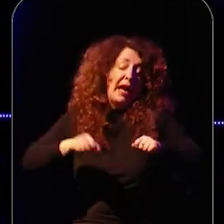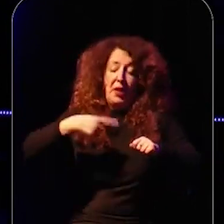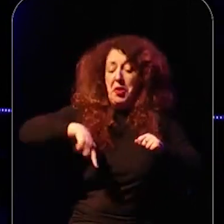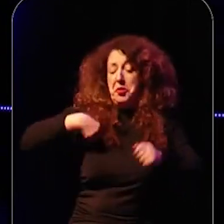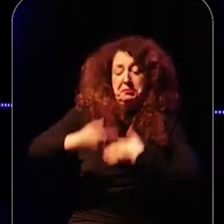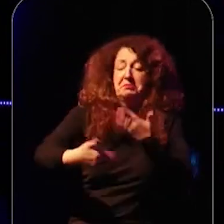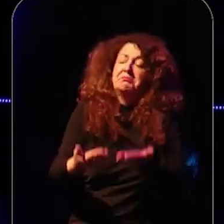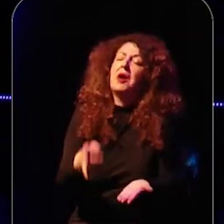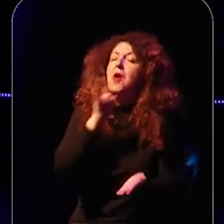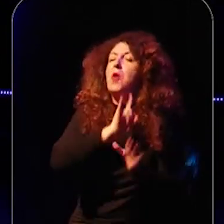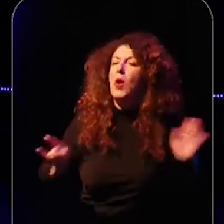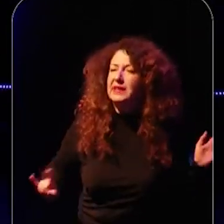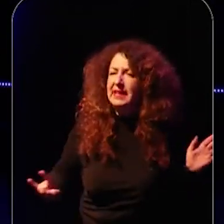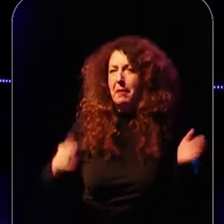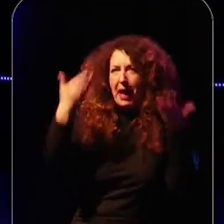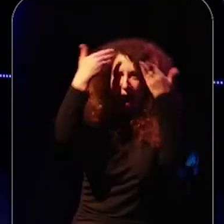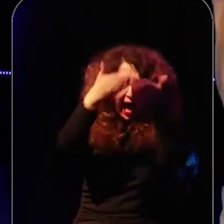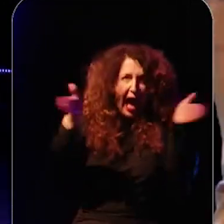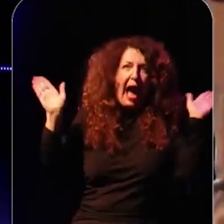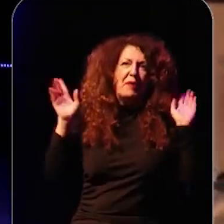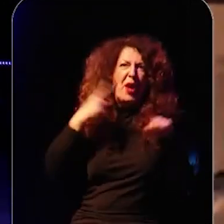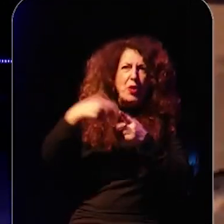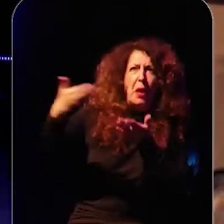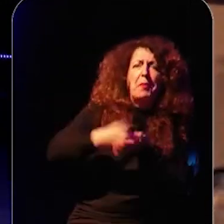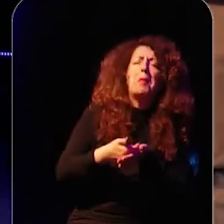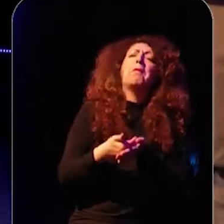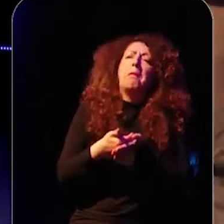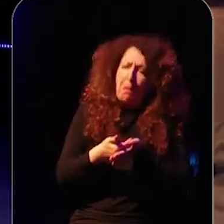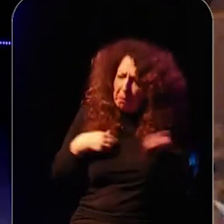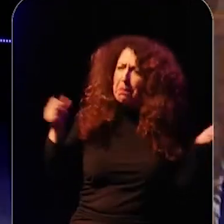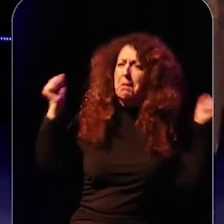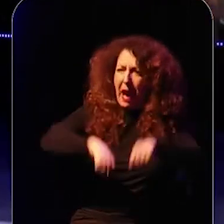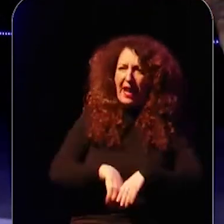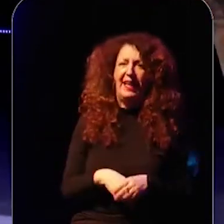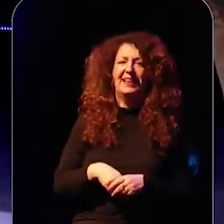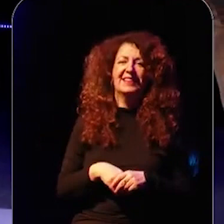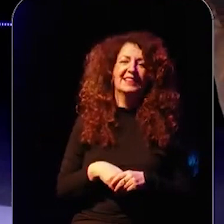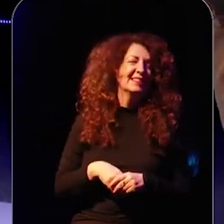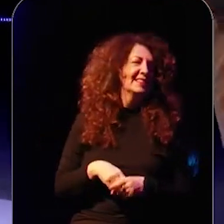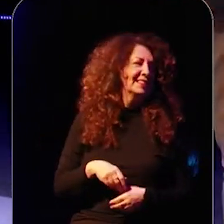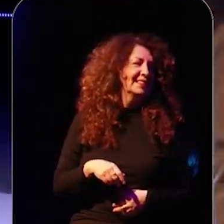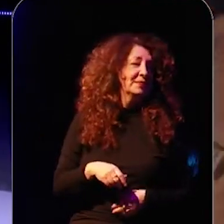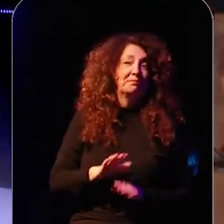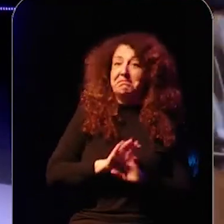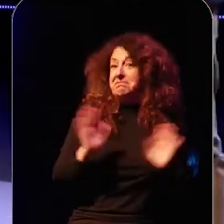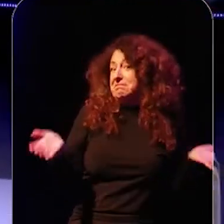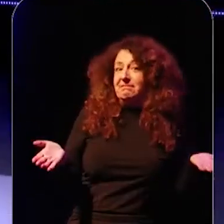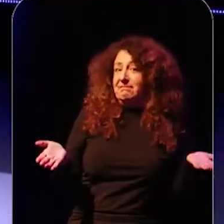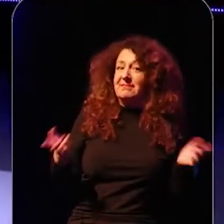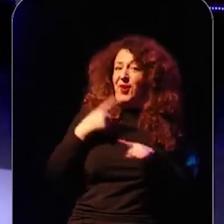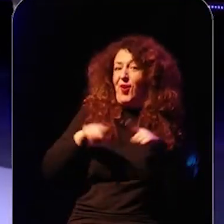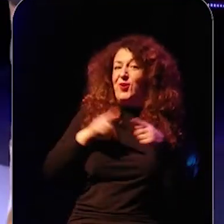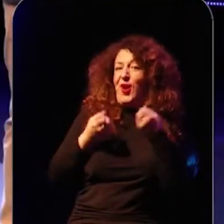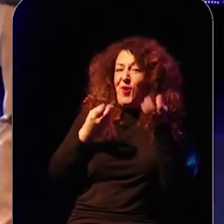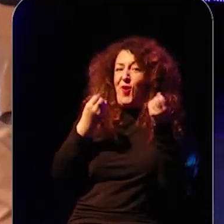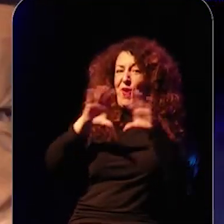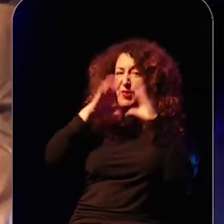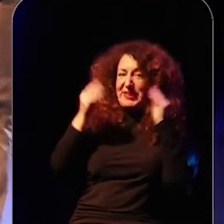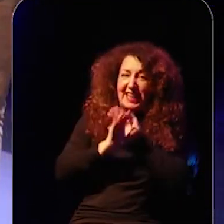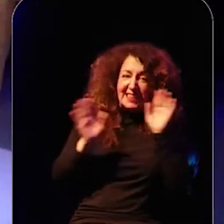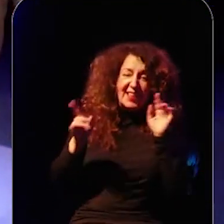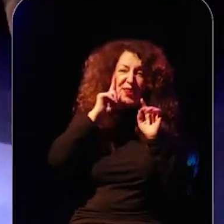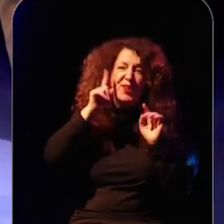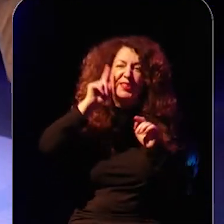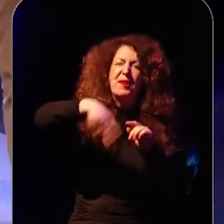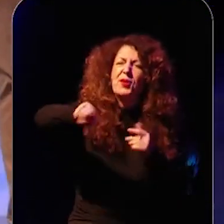mal siempre abrirse a lo que te propongan. Y bueno, esto es todo lo que os queríamos contar. Si